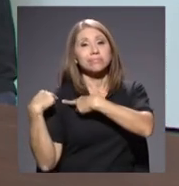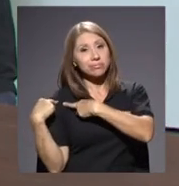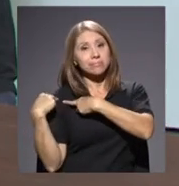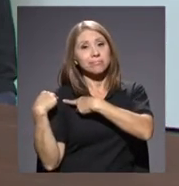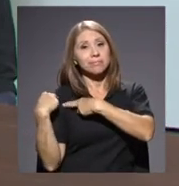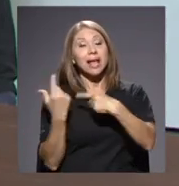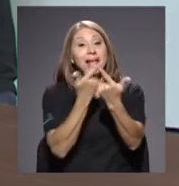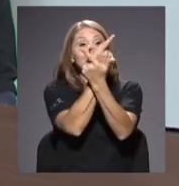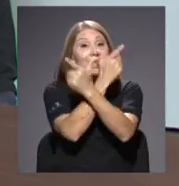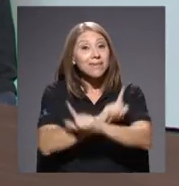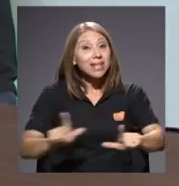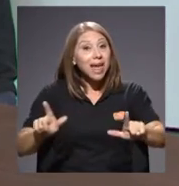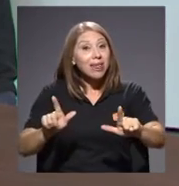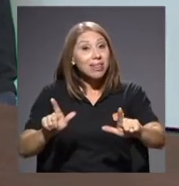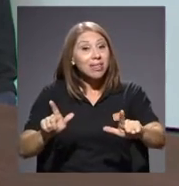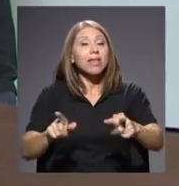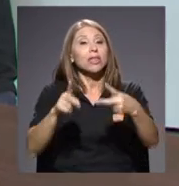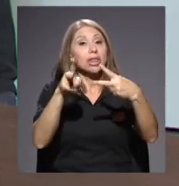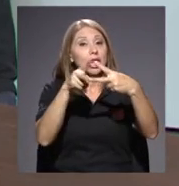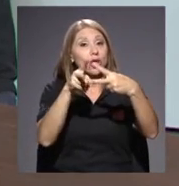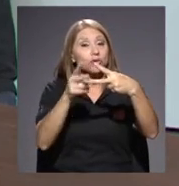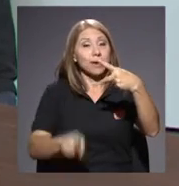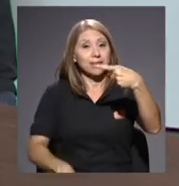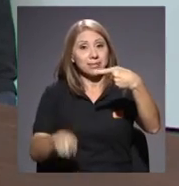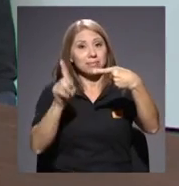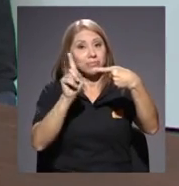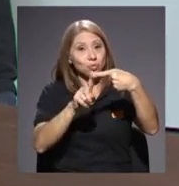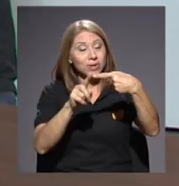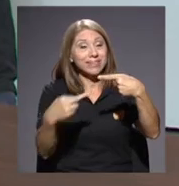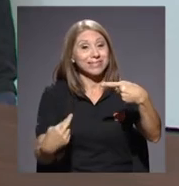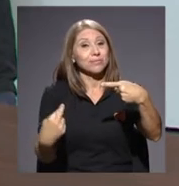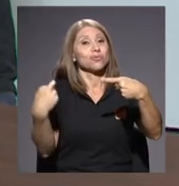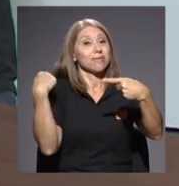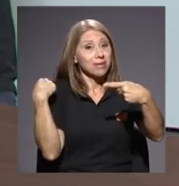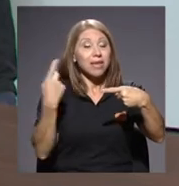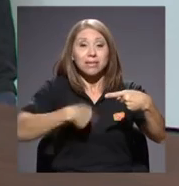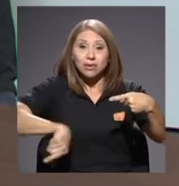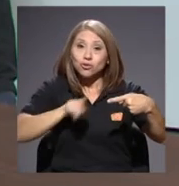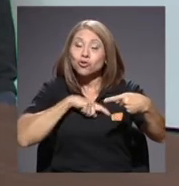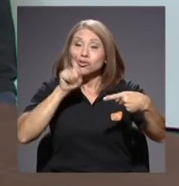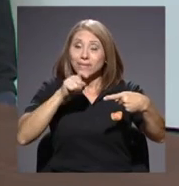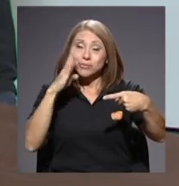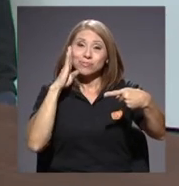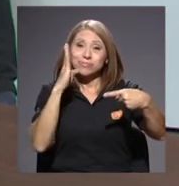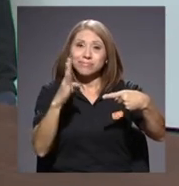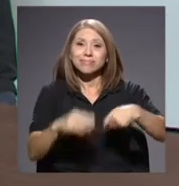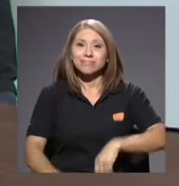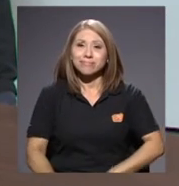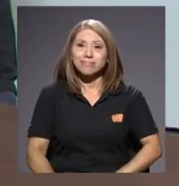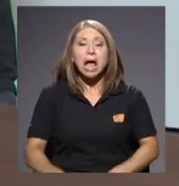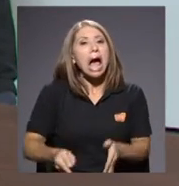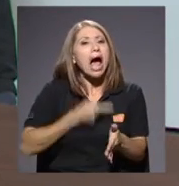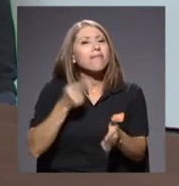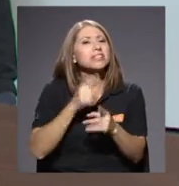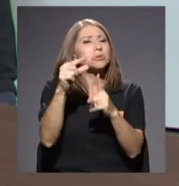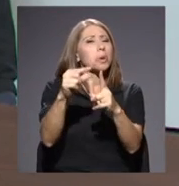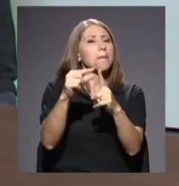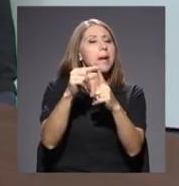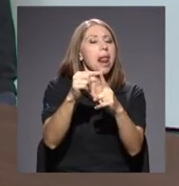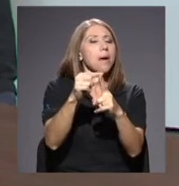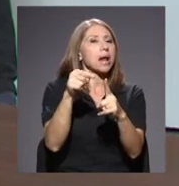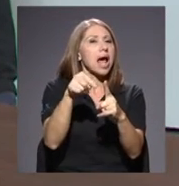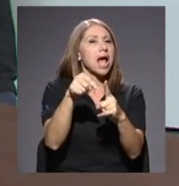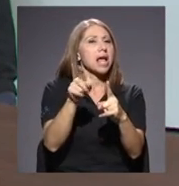tiene dos partes, ¿verdad? Sí. Hay una parte de responsabilidad que no podemos perder. Y a veces hay una palabrita que no usamos mucho,